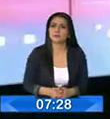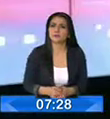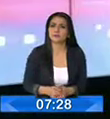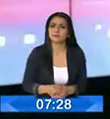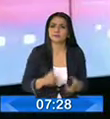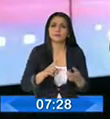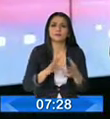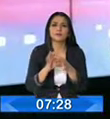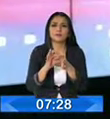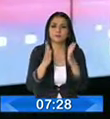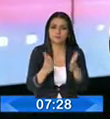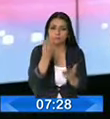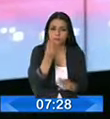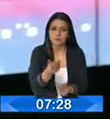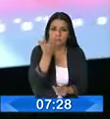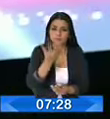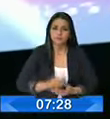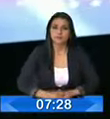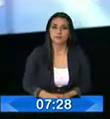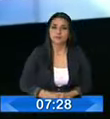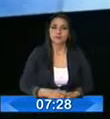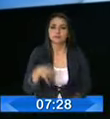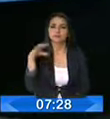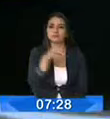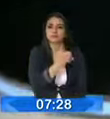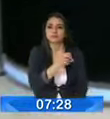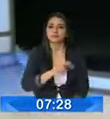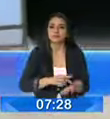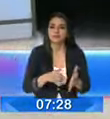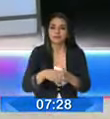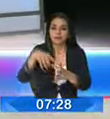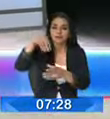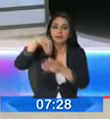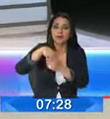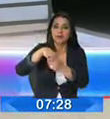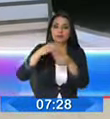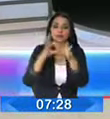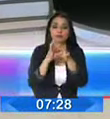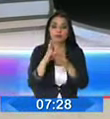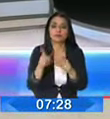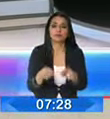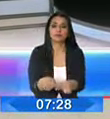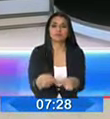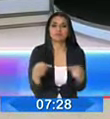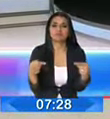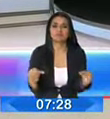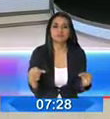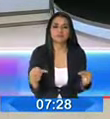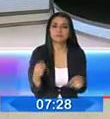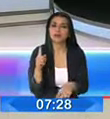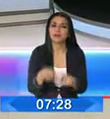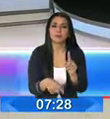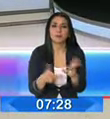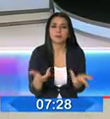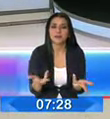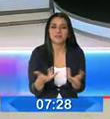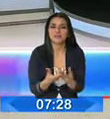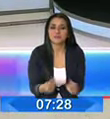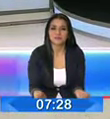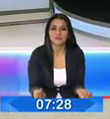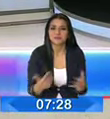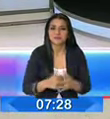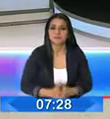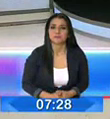amigas, buenos días. Es una evidencia más de esa pugna interna que cada vez se hace menos sostenible en las filas del